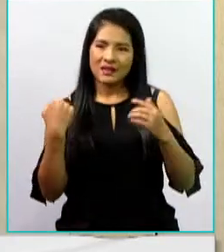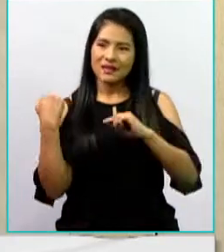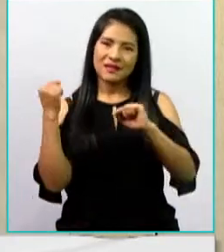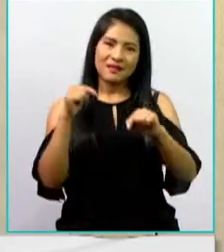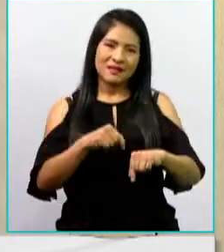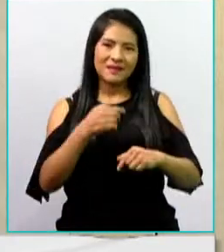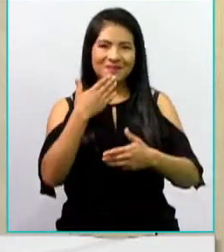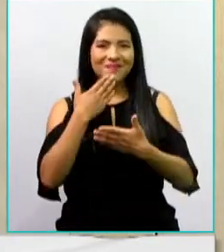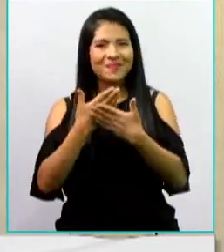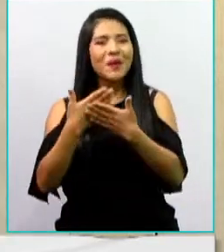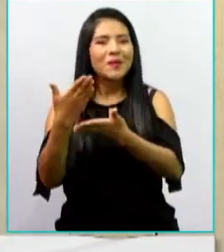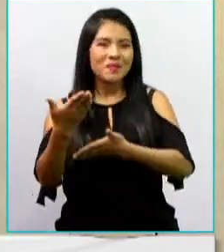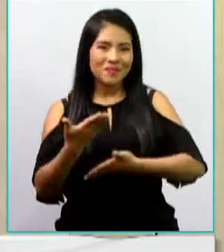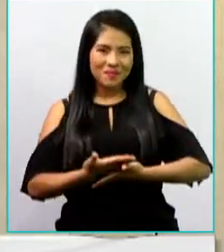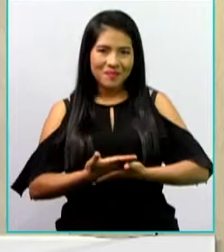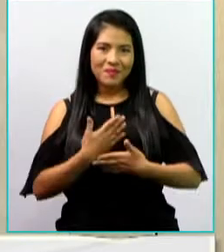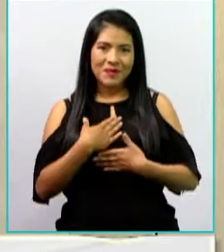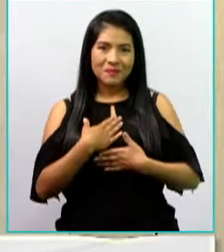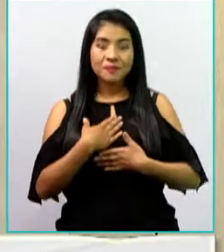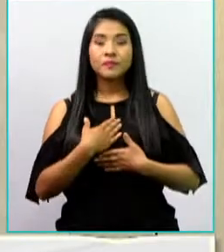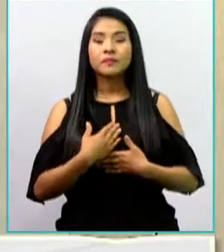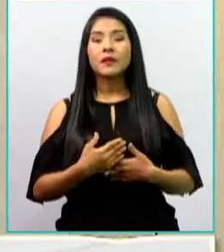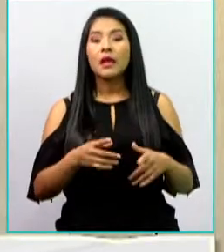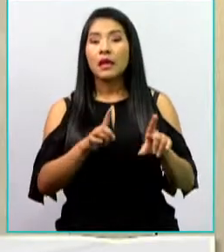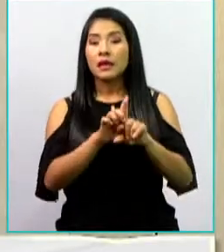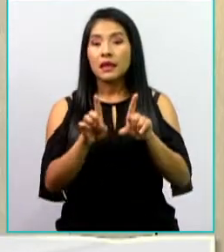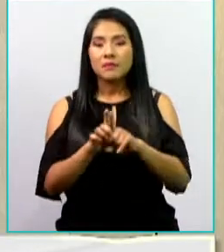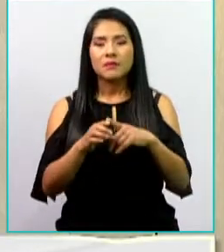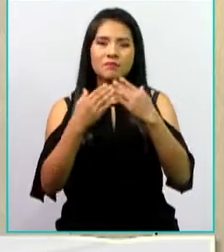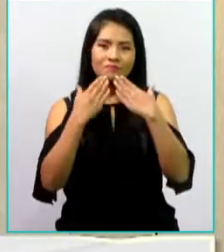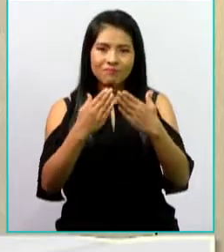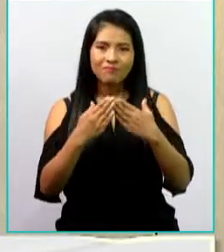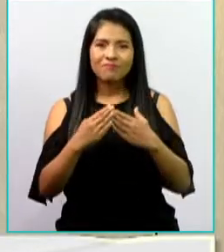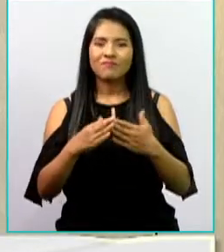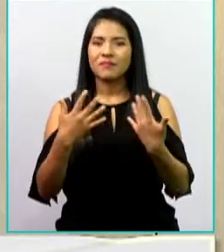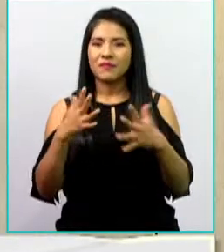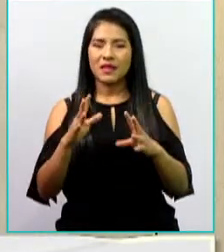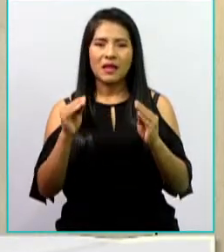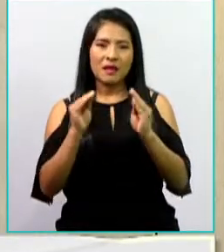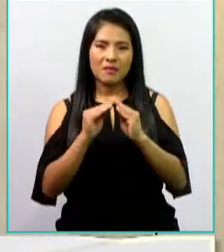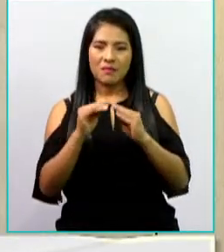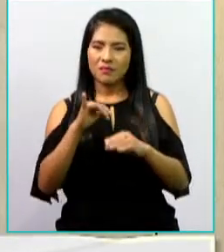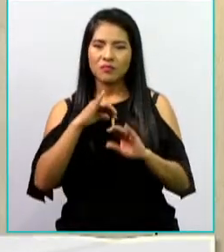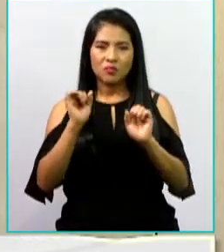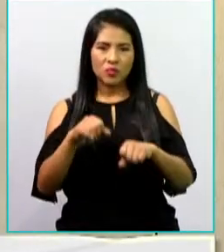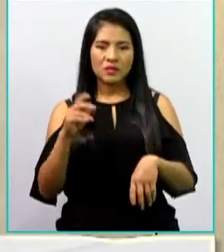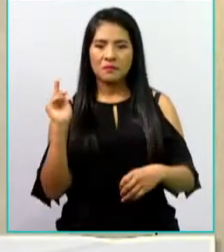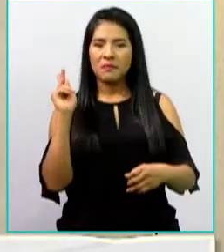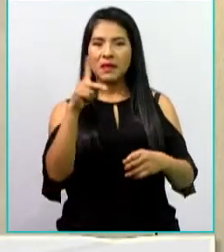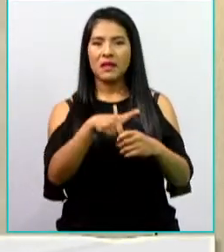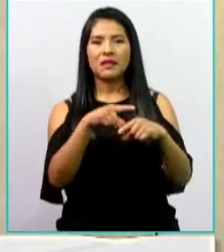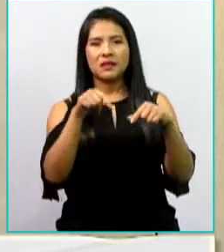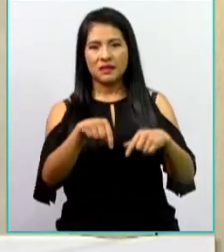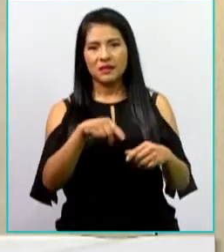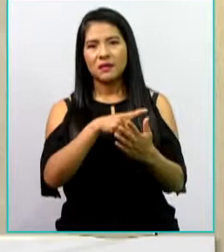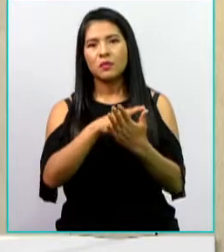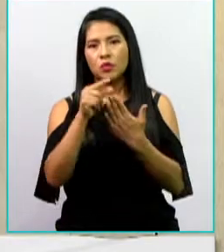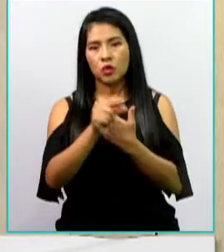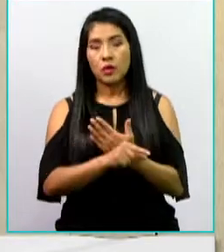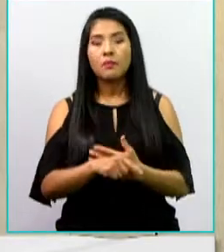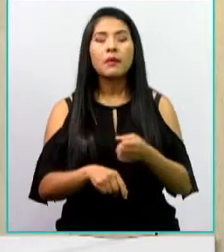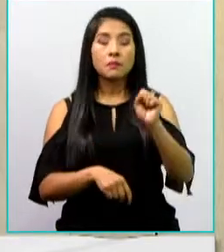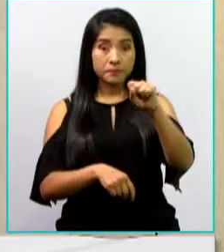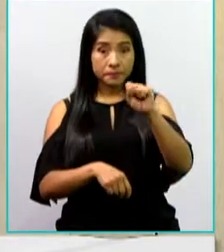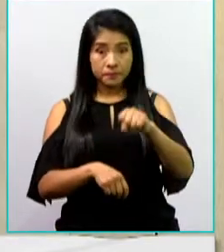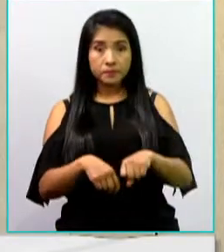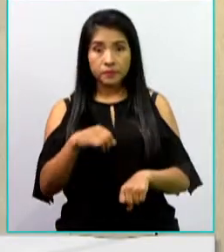¿no? Y también les agradezco por invitarme a su programa, la verdad. Sí, estoy exponiendo allá